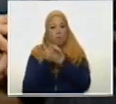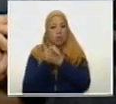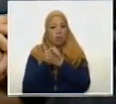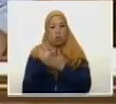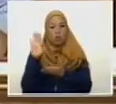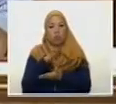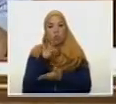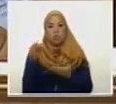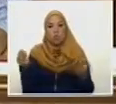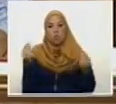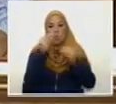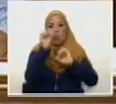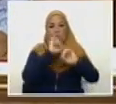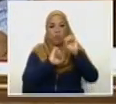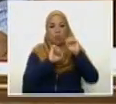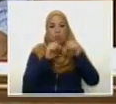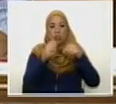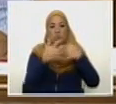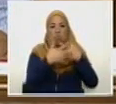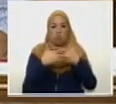un acuerdo en rechazo a las